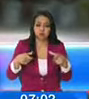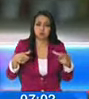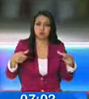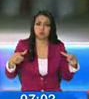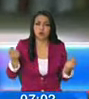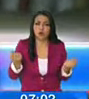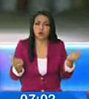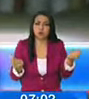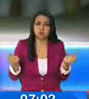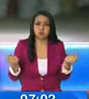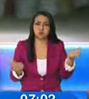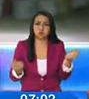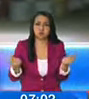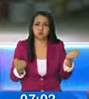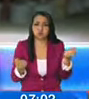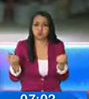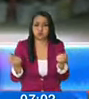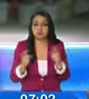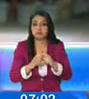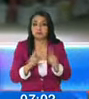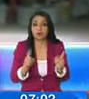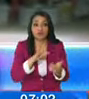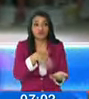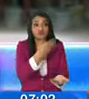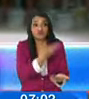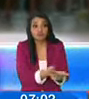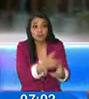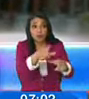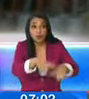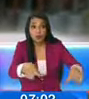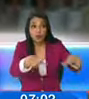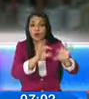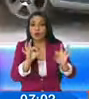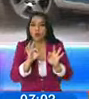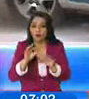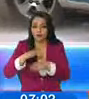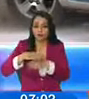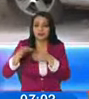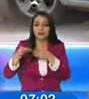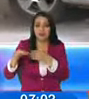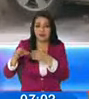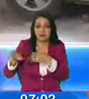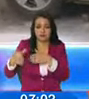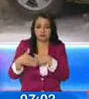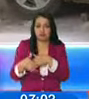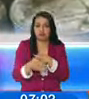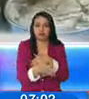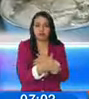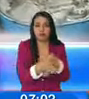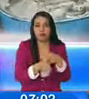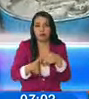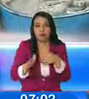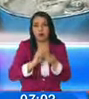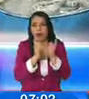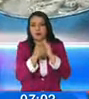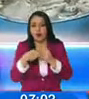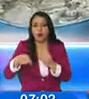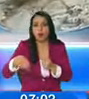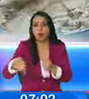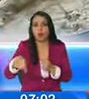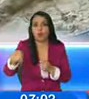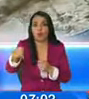descargando donde no correspondía su destino final de acuerdo a la guía de remisión. Durante la operación, los uniformados hallaron gran cantidad